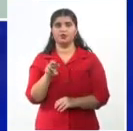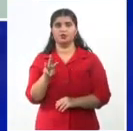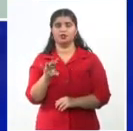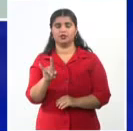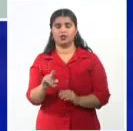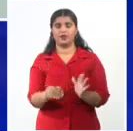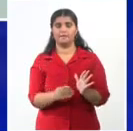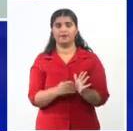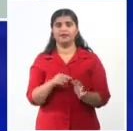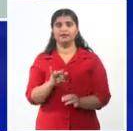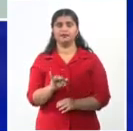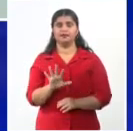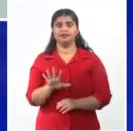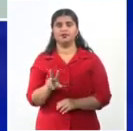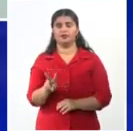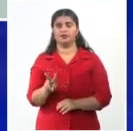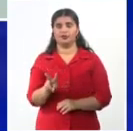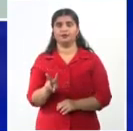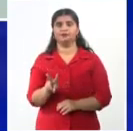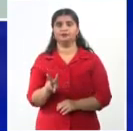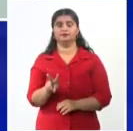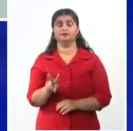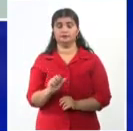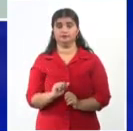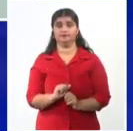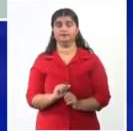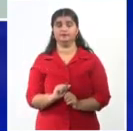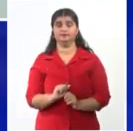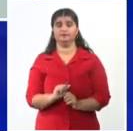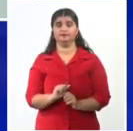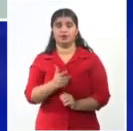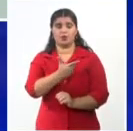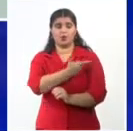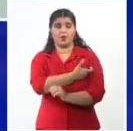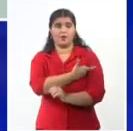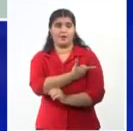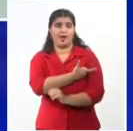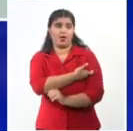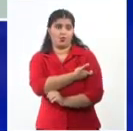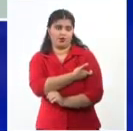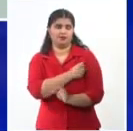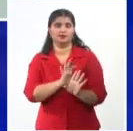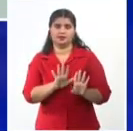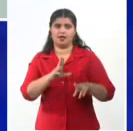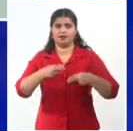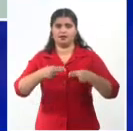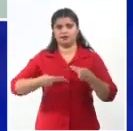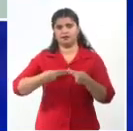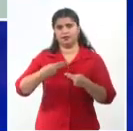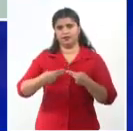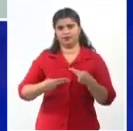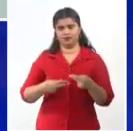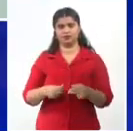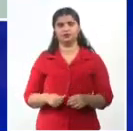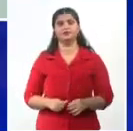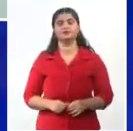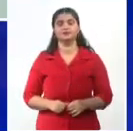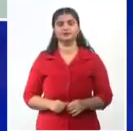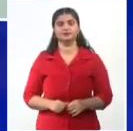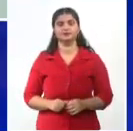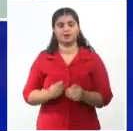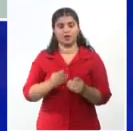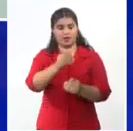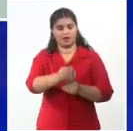18.239.752 han sido vacunas aplicadas. realmente avanzando en